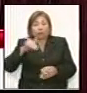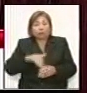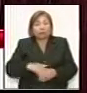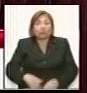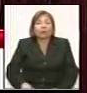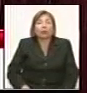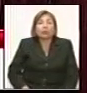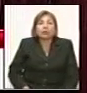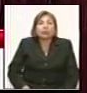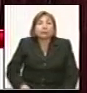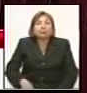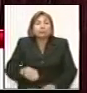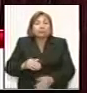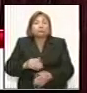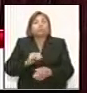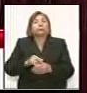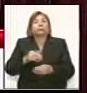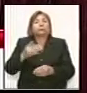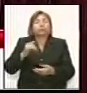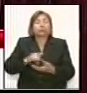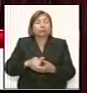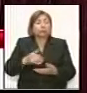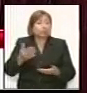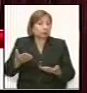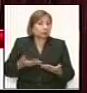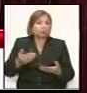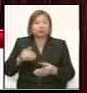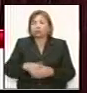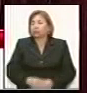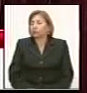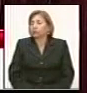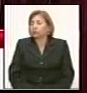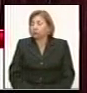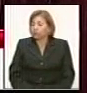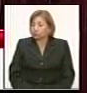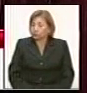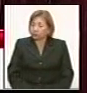y llamar elecciones limpias y soberanas.